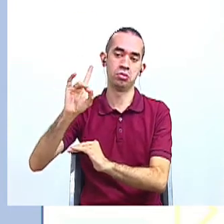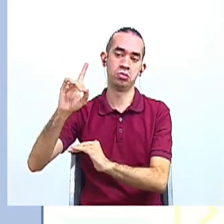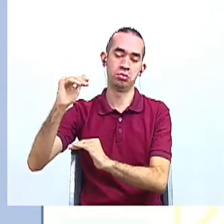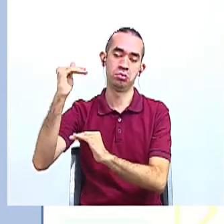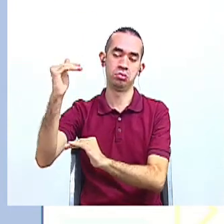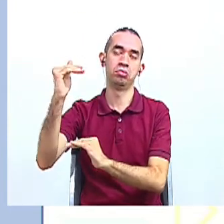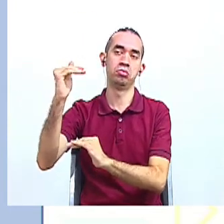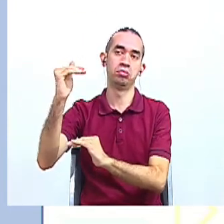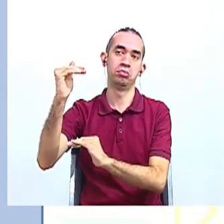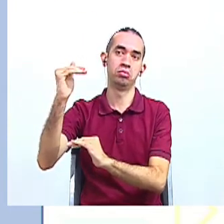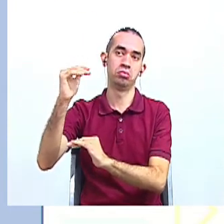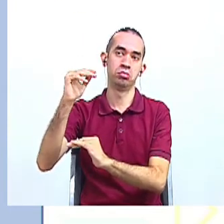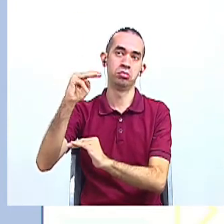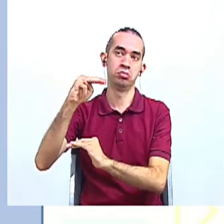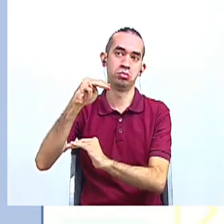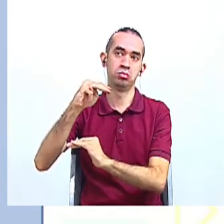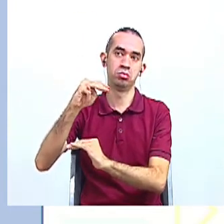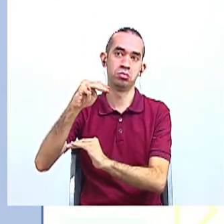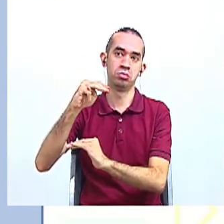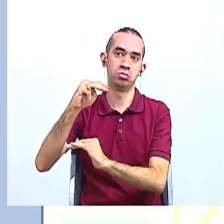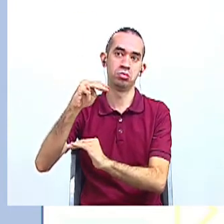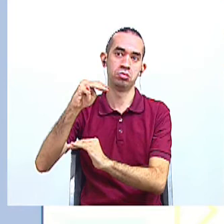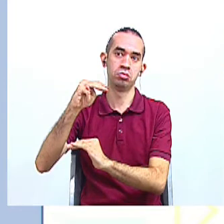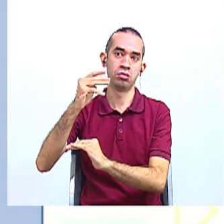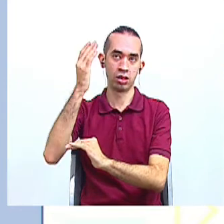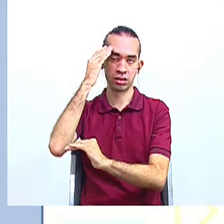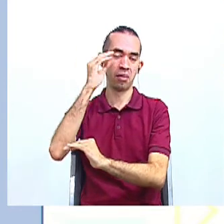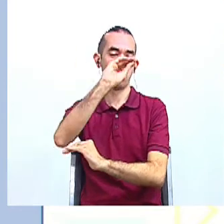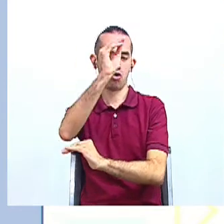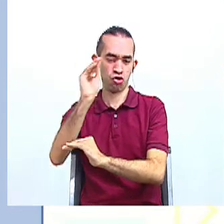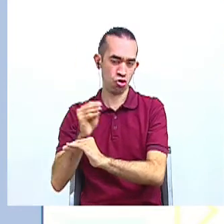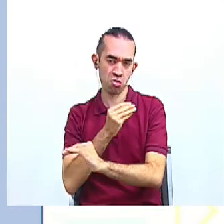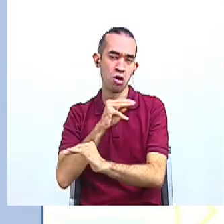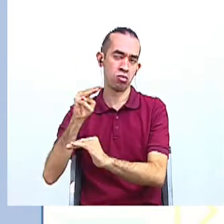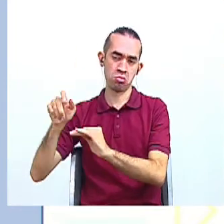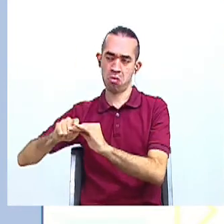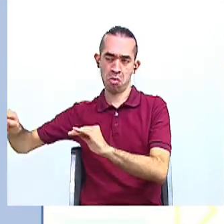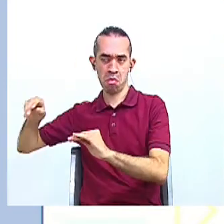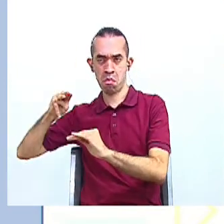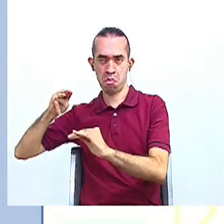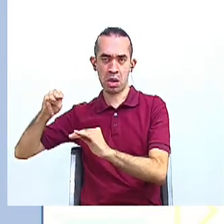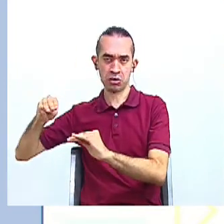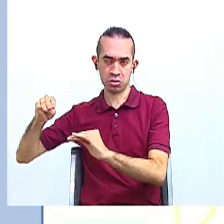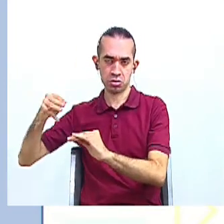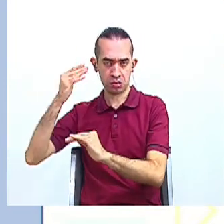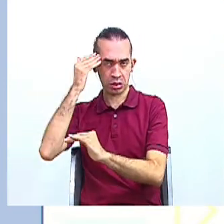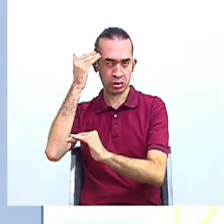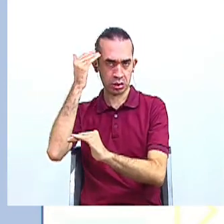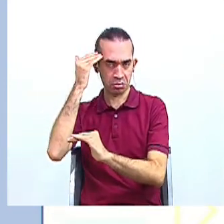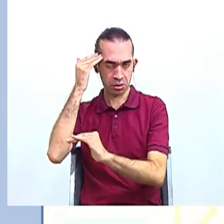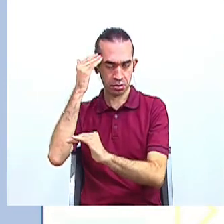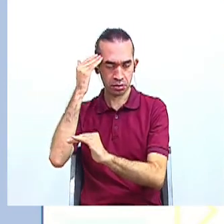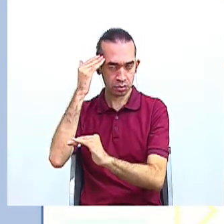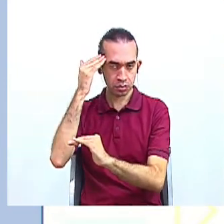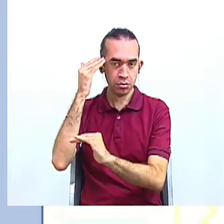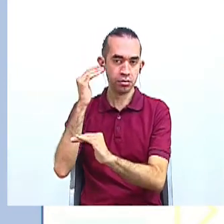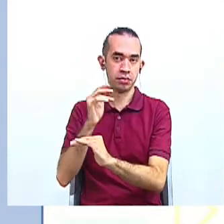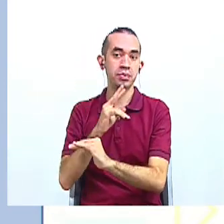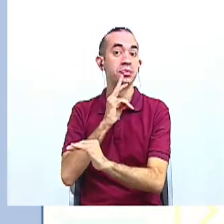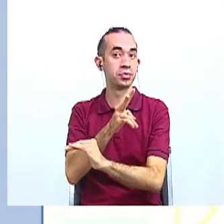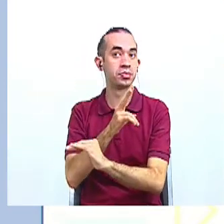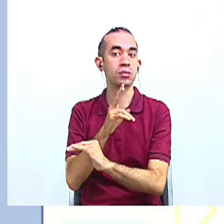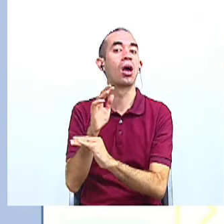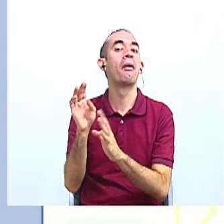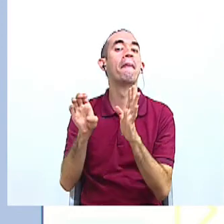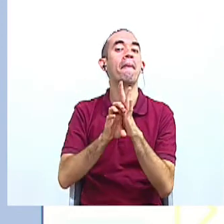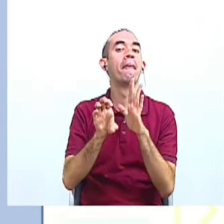1,8 metros. Cada medida es en metros. Eso es muy importante que lo entendamos, ¿verdad? No